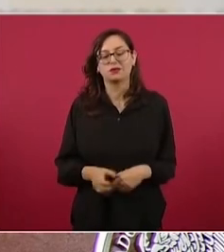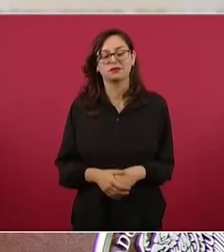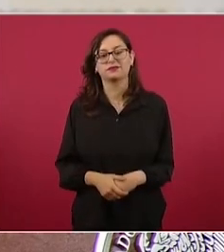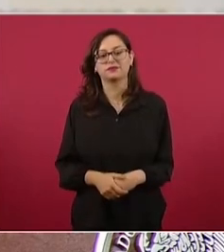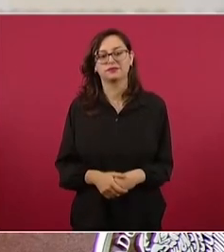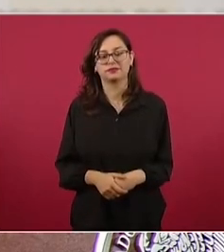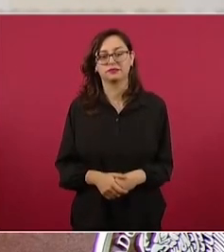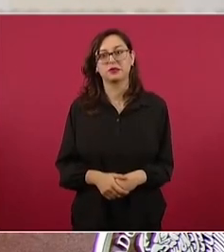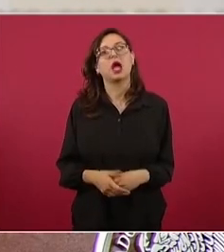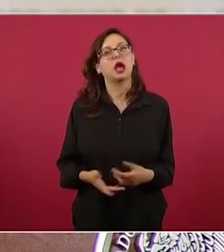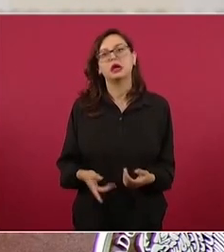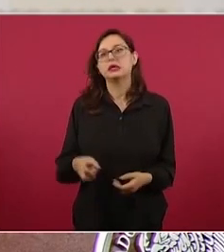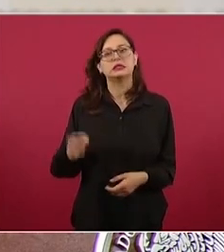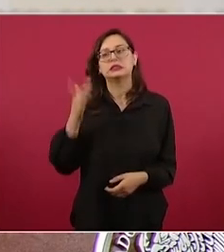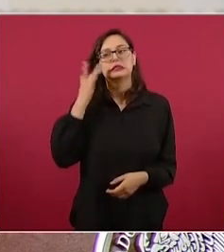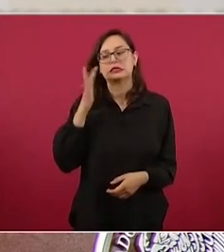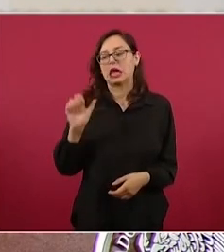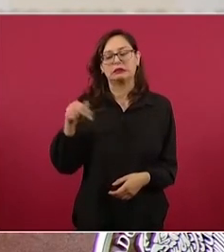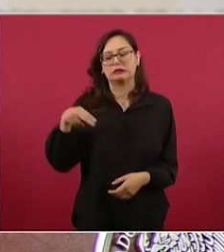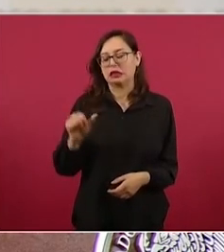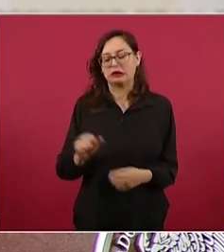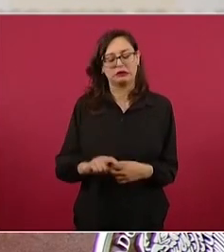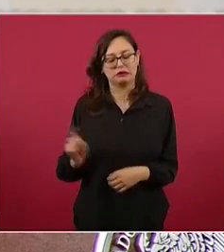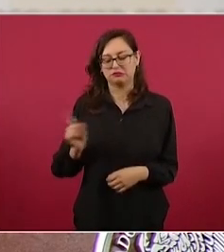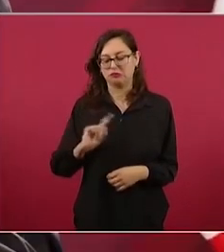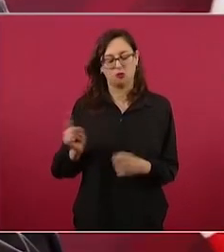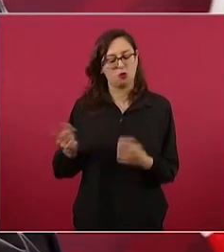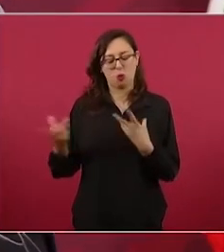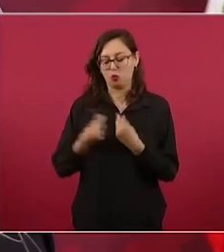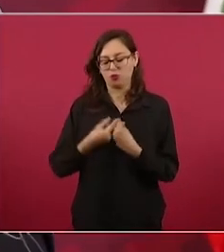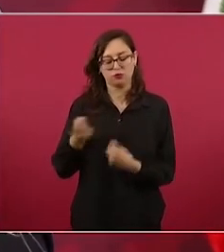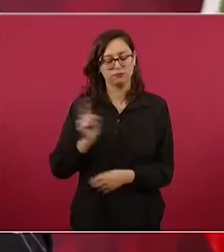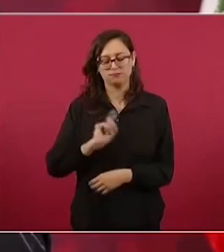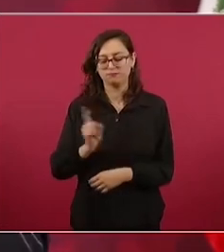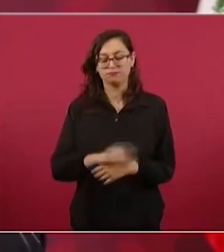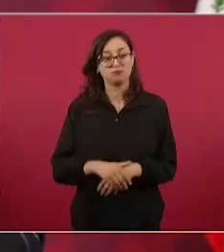Santana, ¿no? Ni Porfirio Díaz.